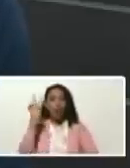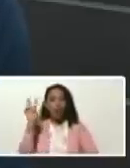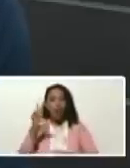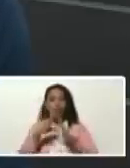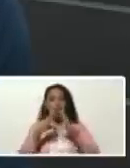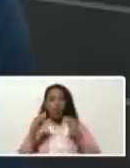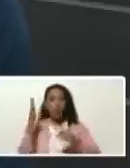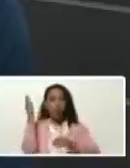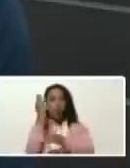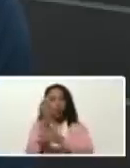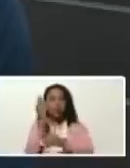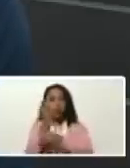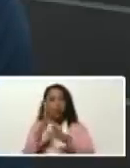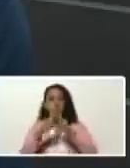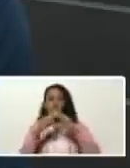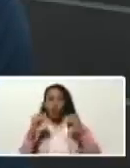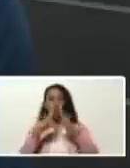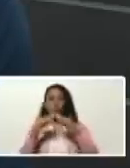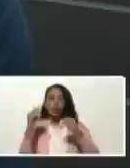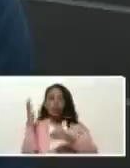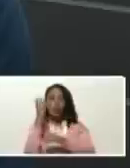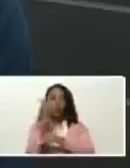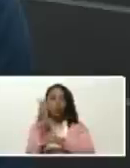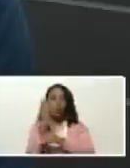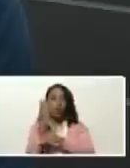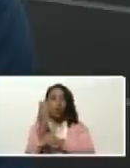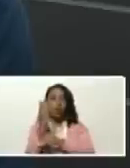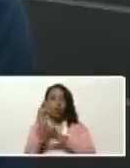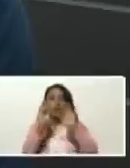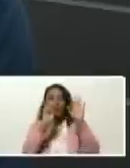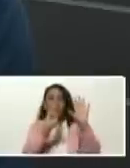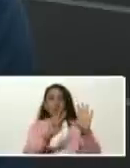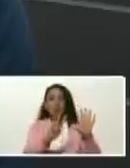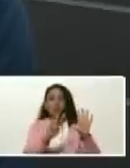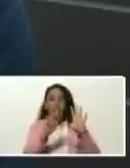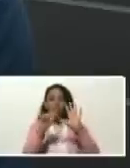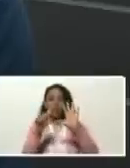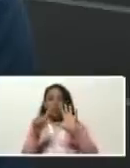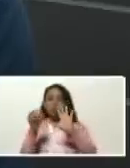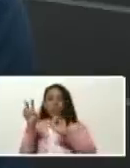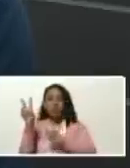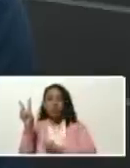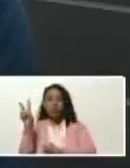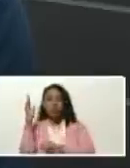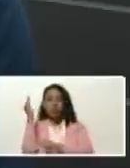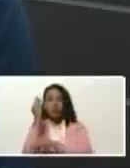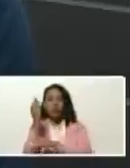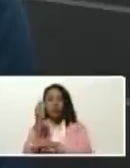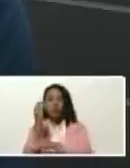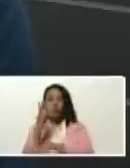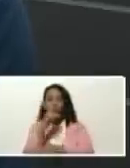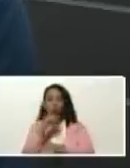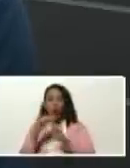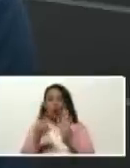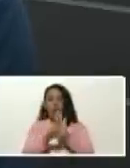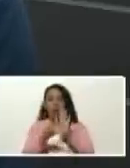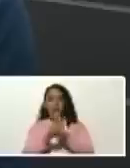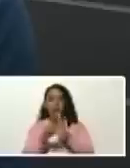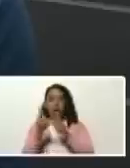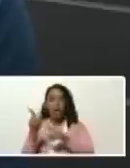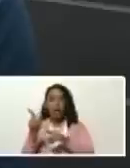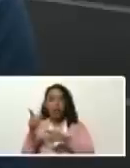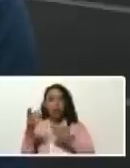que todas las sanciones todas absolutamente todas las 762 sanciones que son ilegales que son medidas